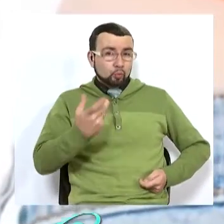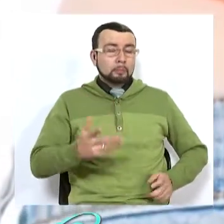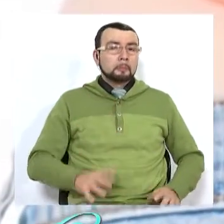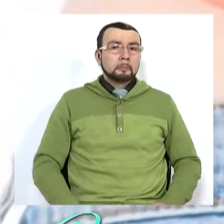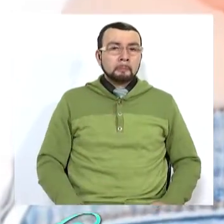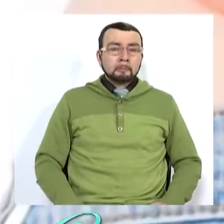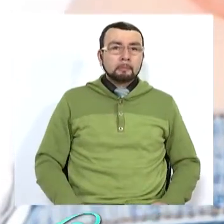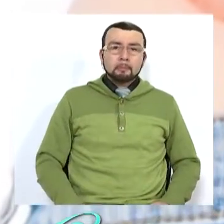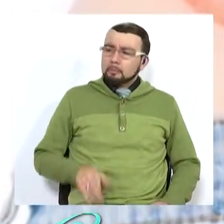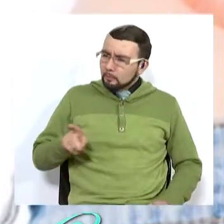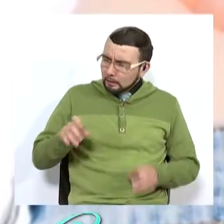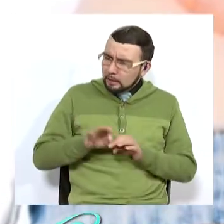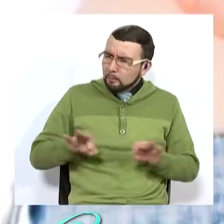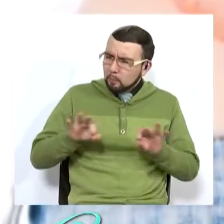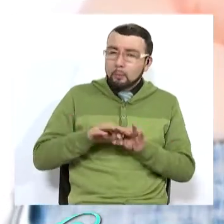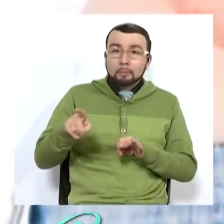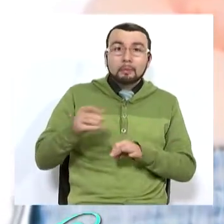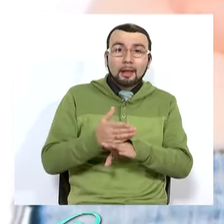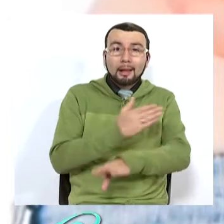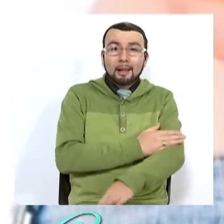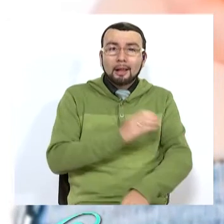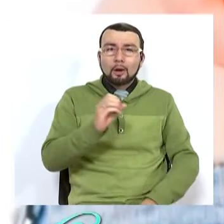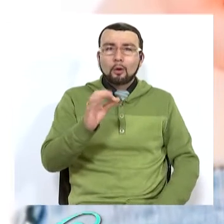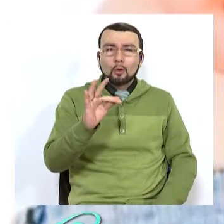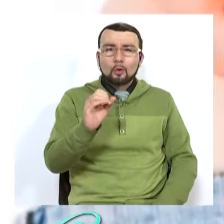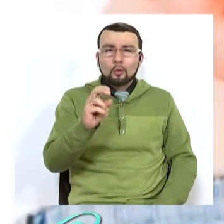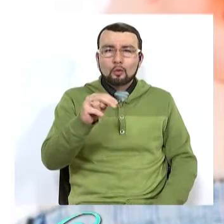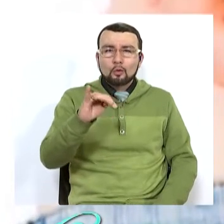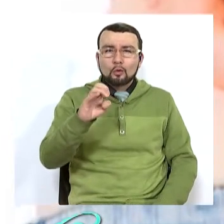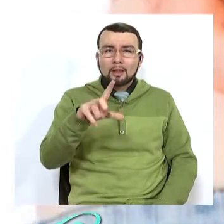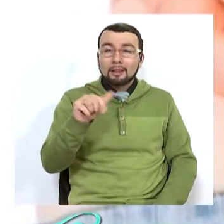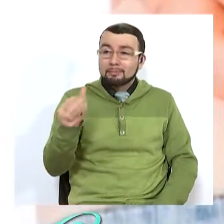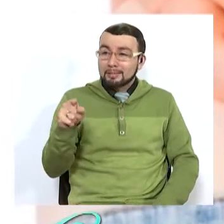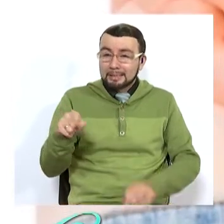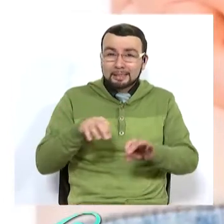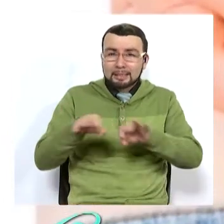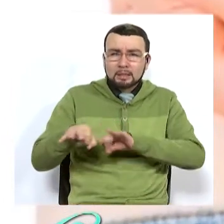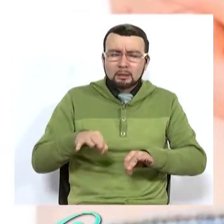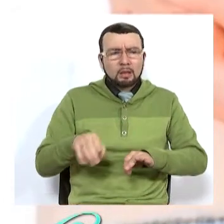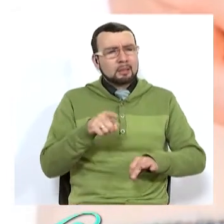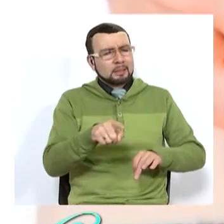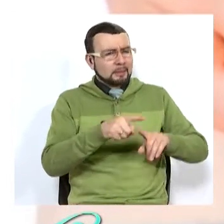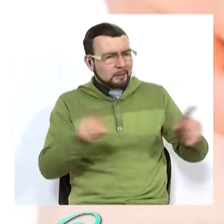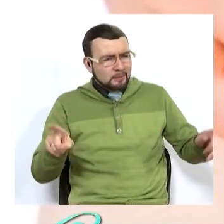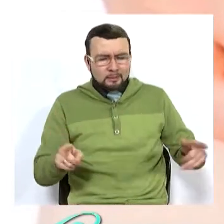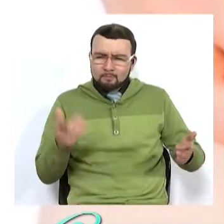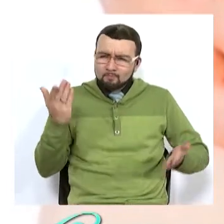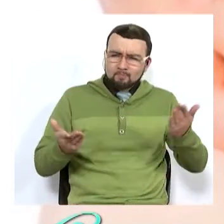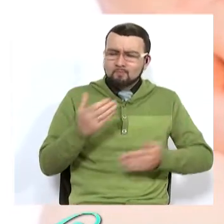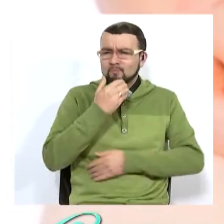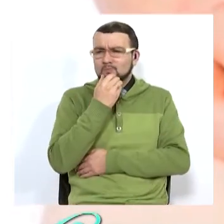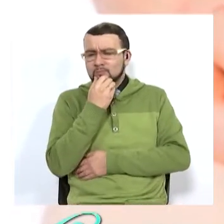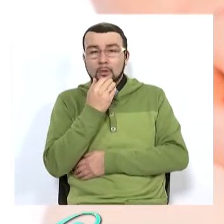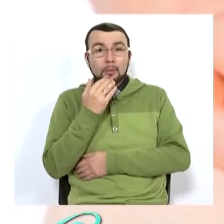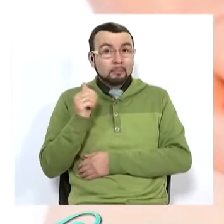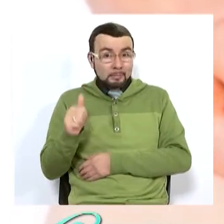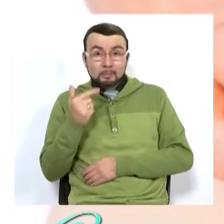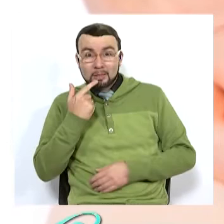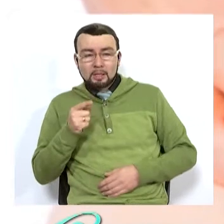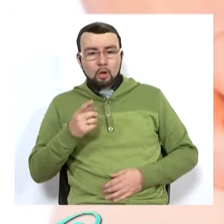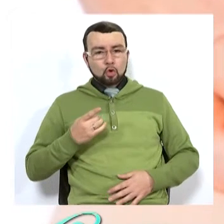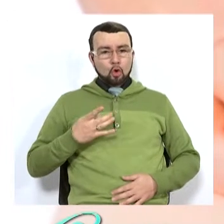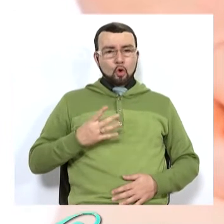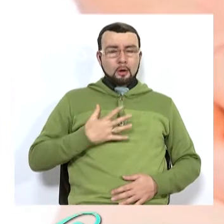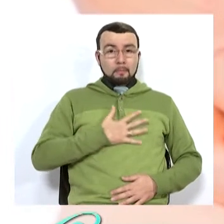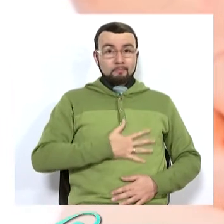que decía ahora el doctor Otoniel Aristizábal con respecto al diagnóstico diferencial. Cuando él empieza hablando del dolor